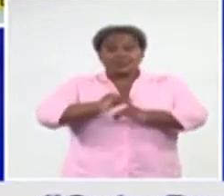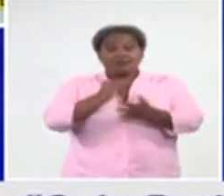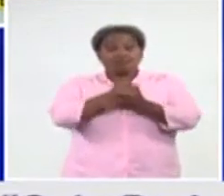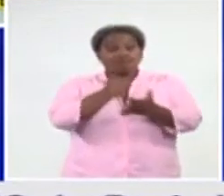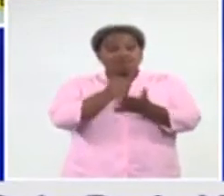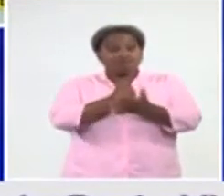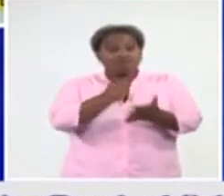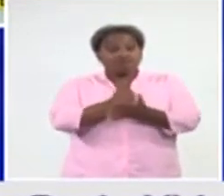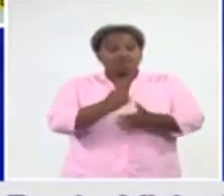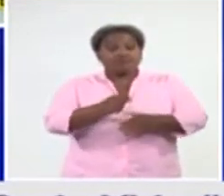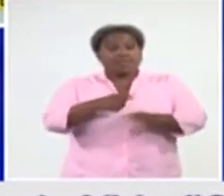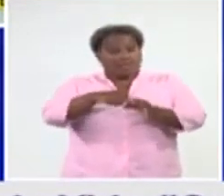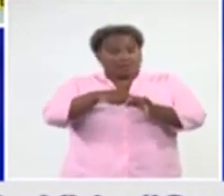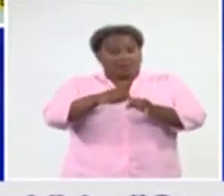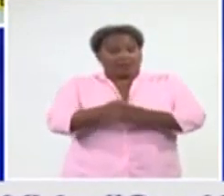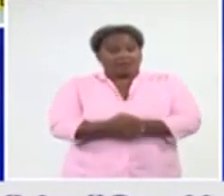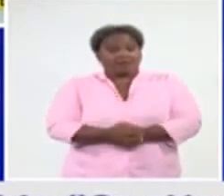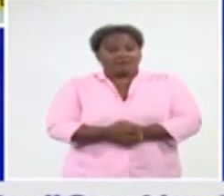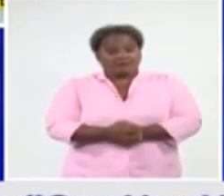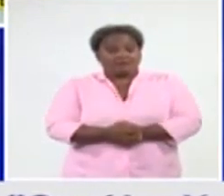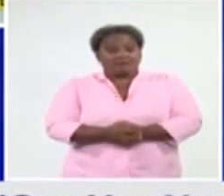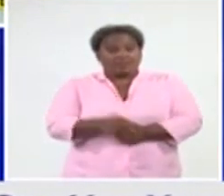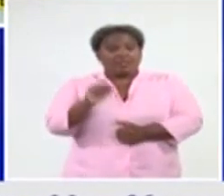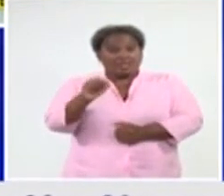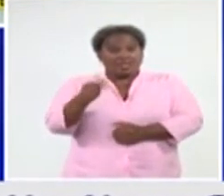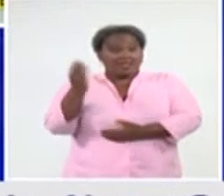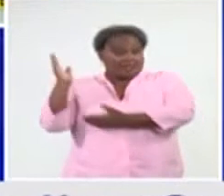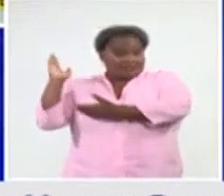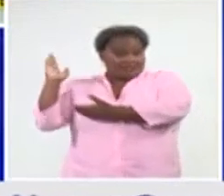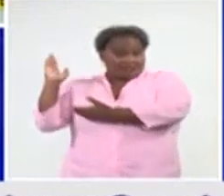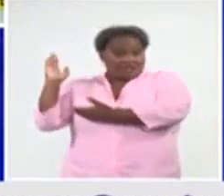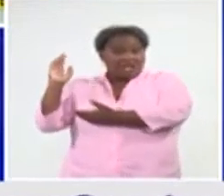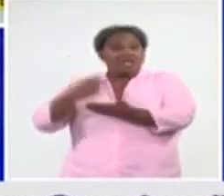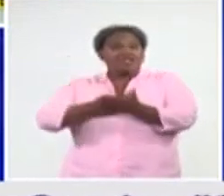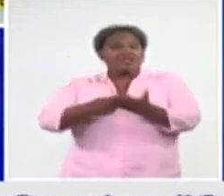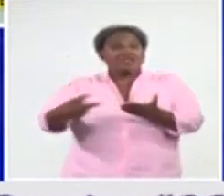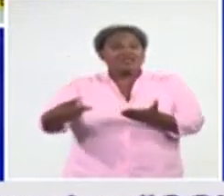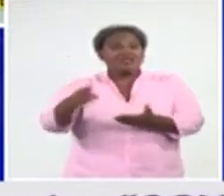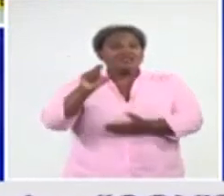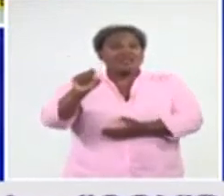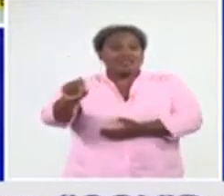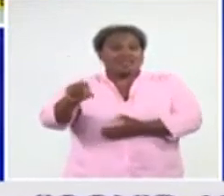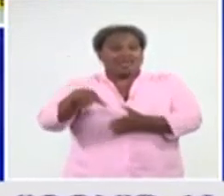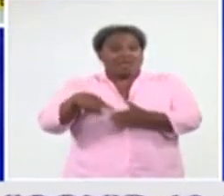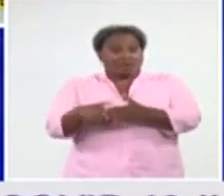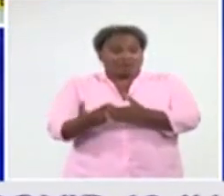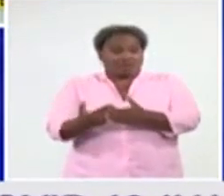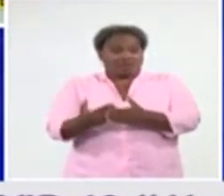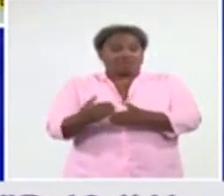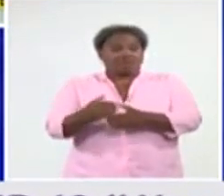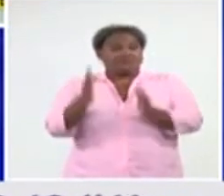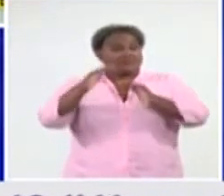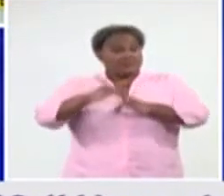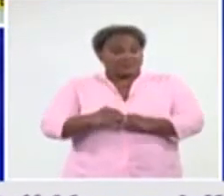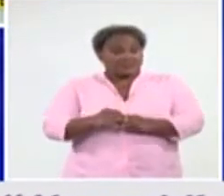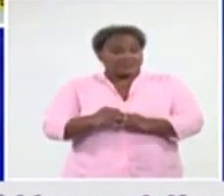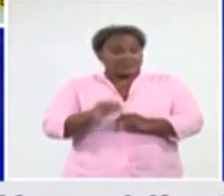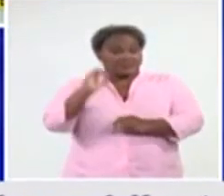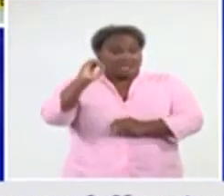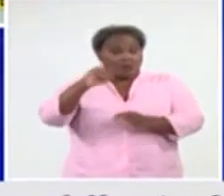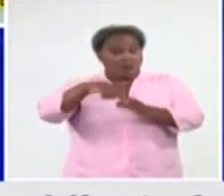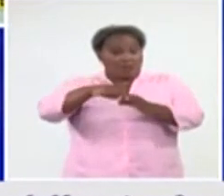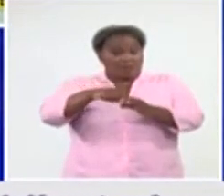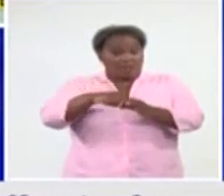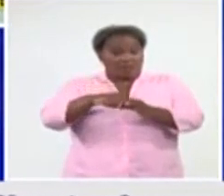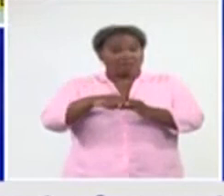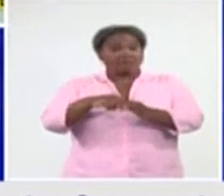14. Lo que pasa es que esta es la tasa en los últimos 15 días, por eso ya 15 días sin casos, la tasa es 0, pero